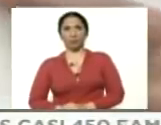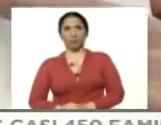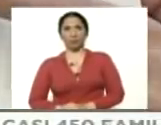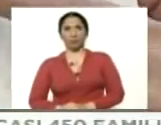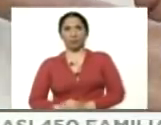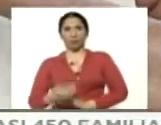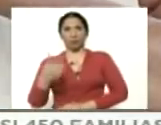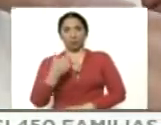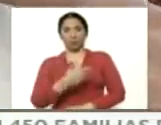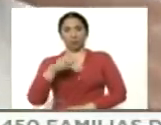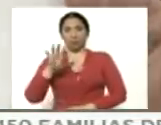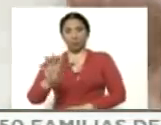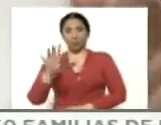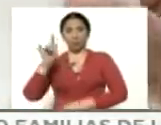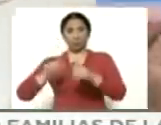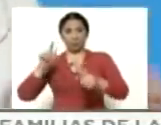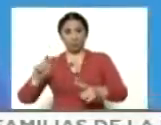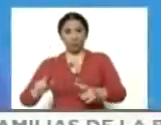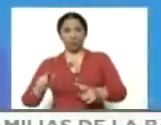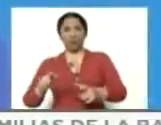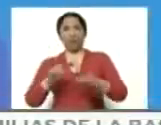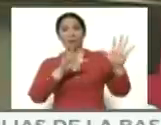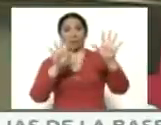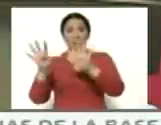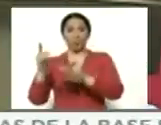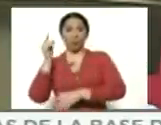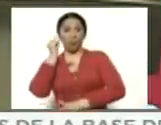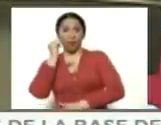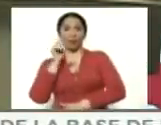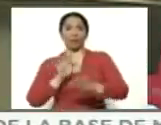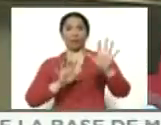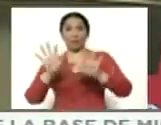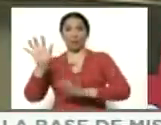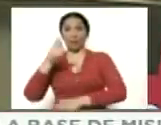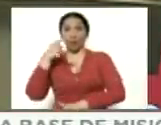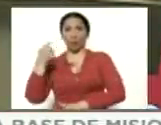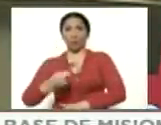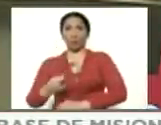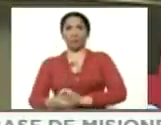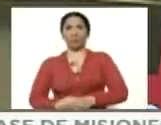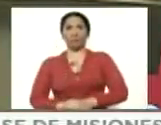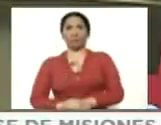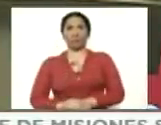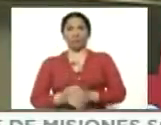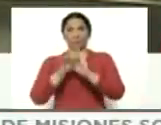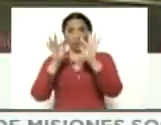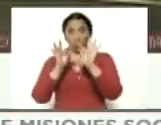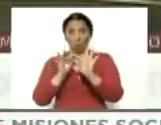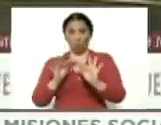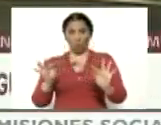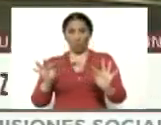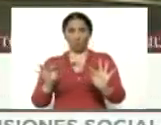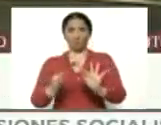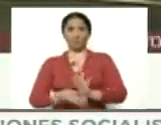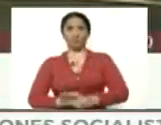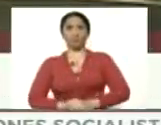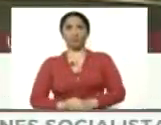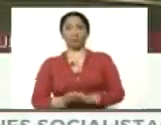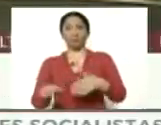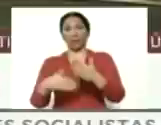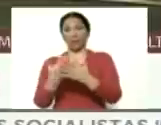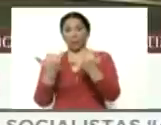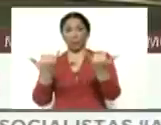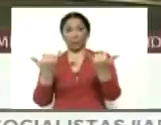total, 19 son mujeres, 15 son hombres. De manera que, hasta el